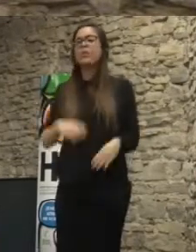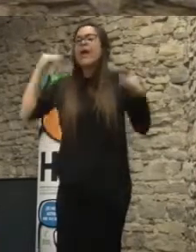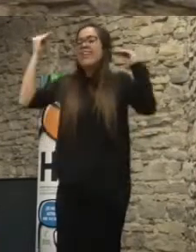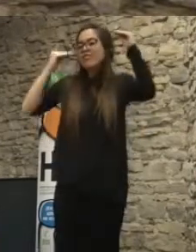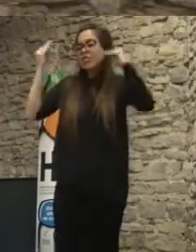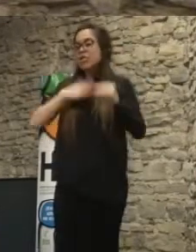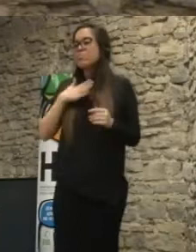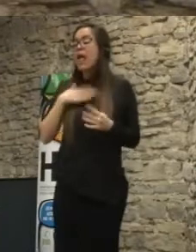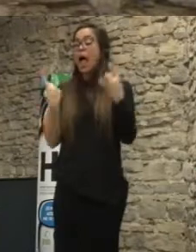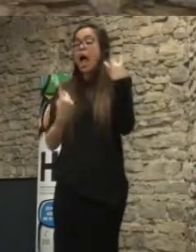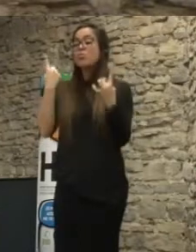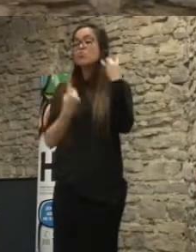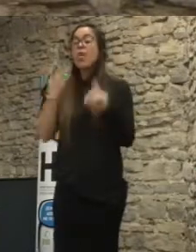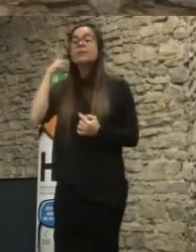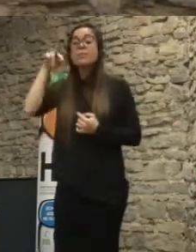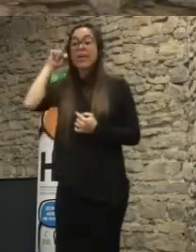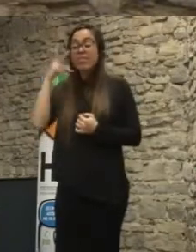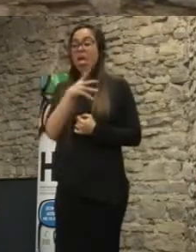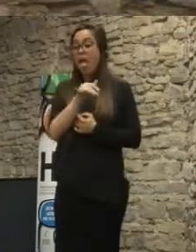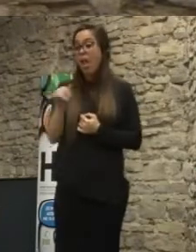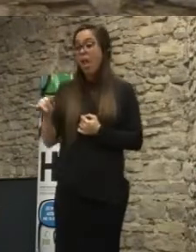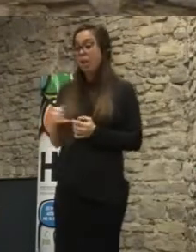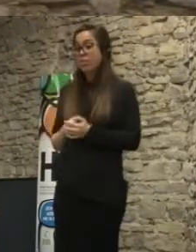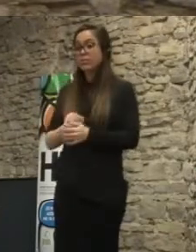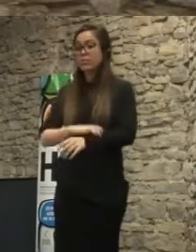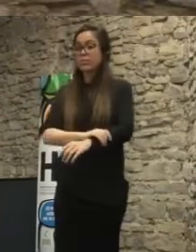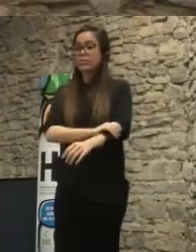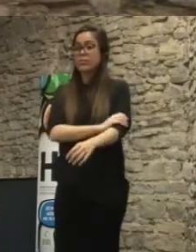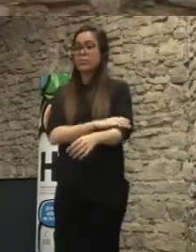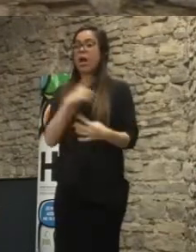algunas experiencias que hablan, ¿no?, y